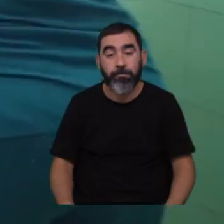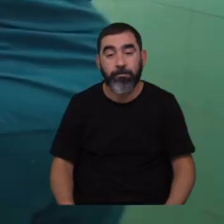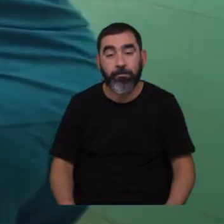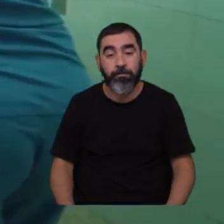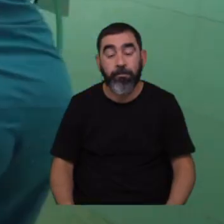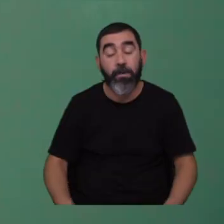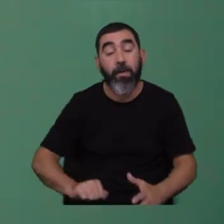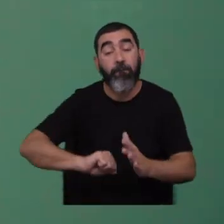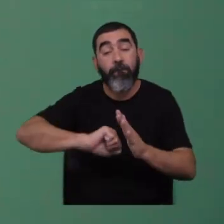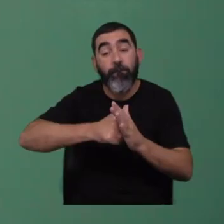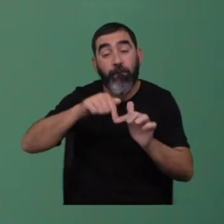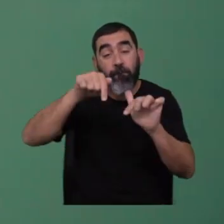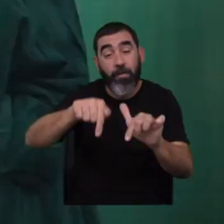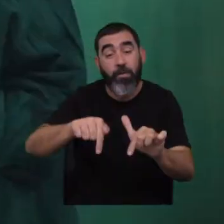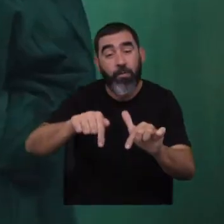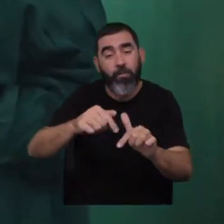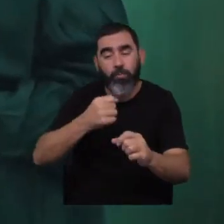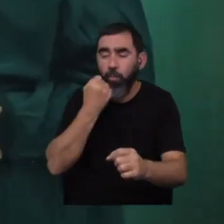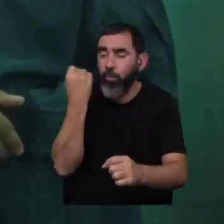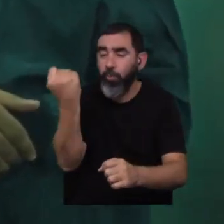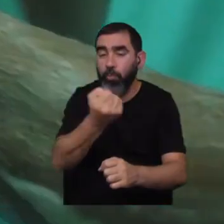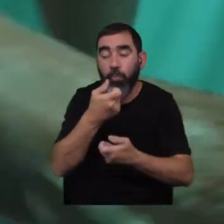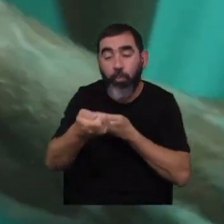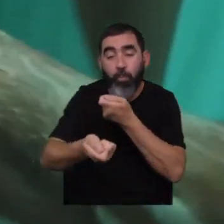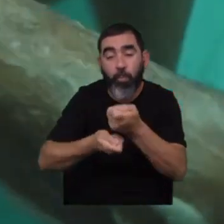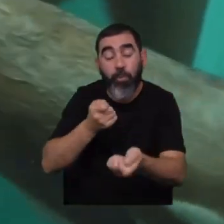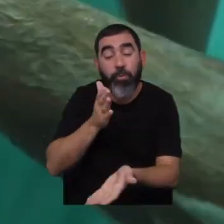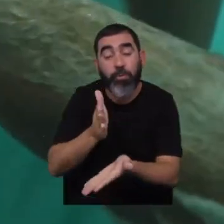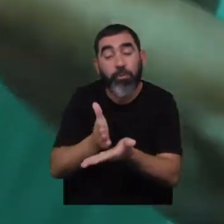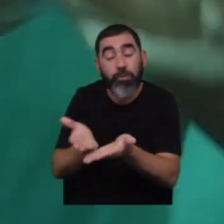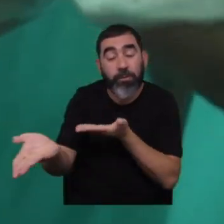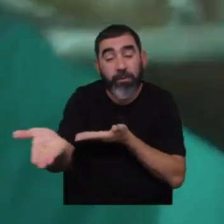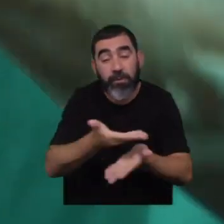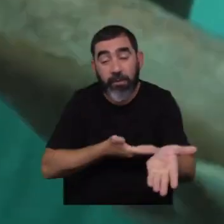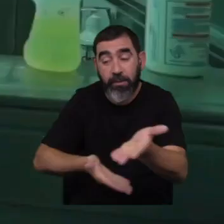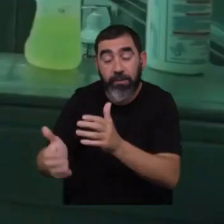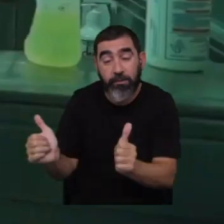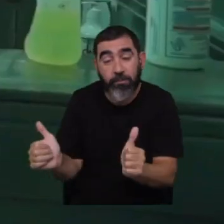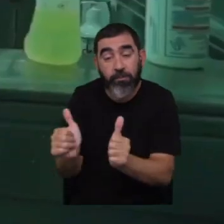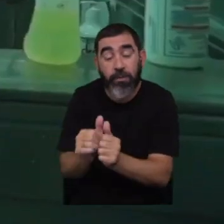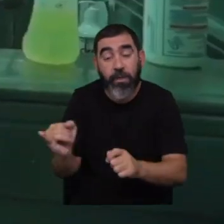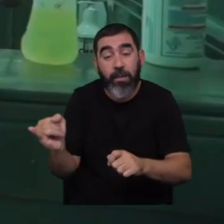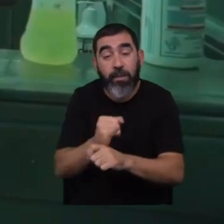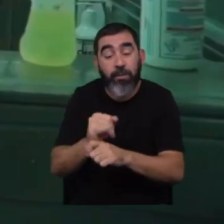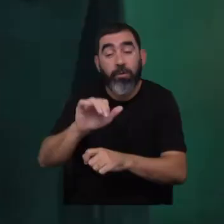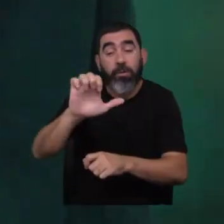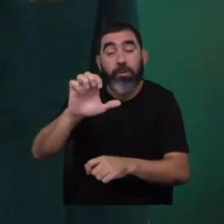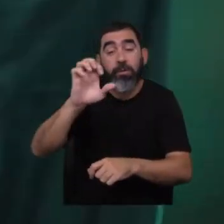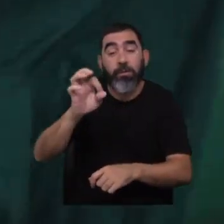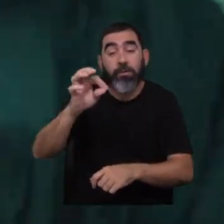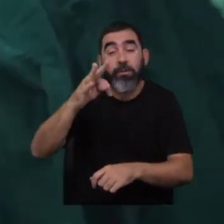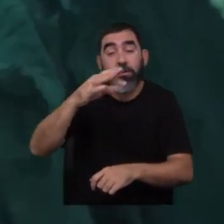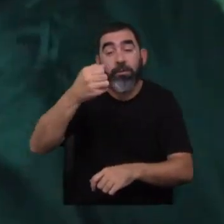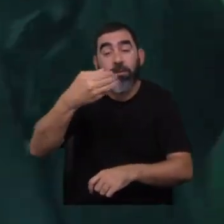Para el Banco de Prótesis ha sido un gran aporte la colaboración y trabajar en conjunto con el Instituto Clemente Estable. Tuvimos